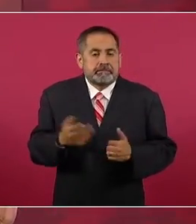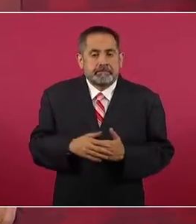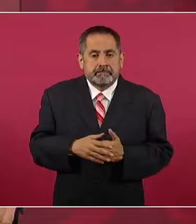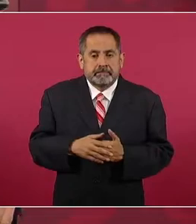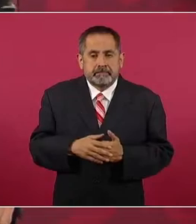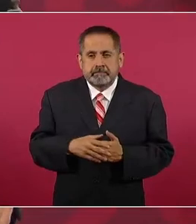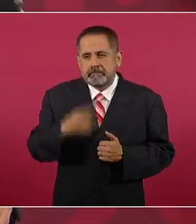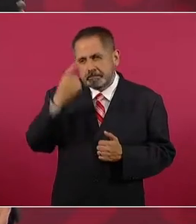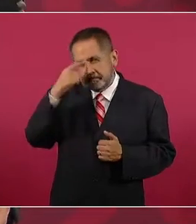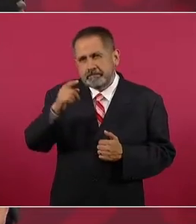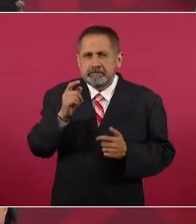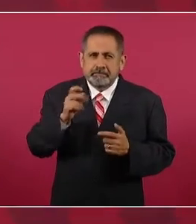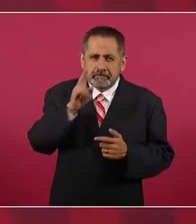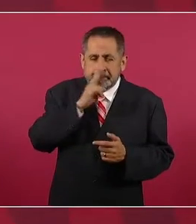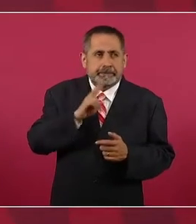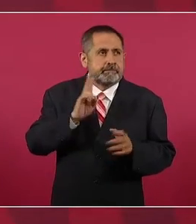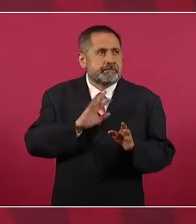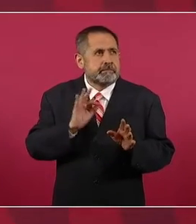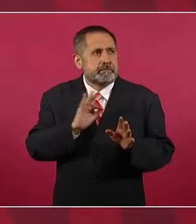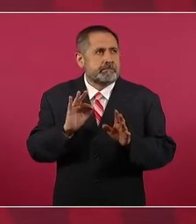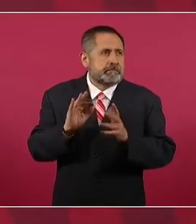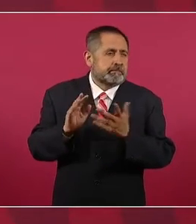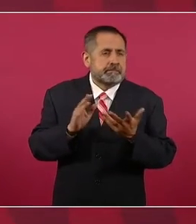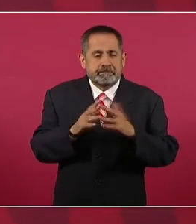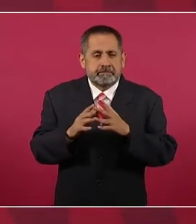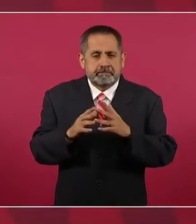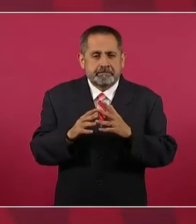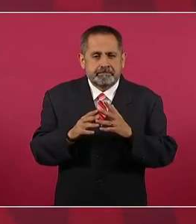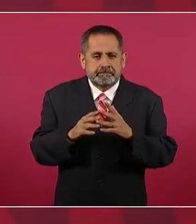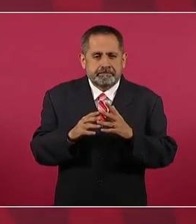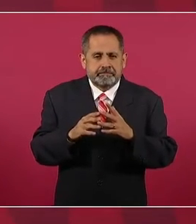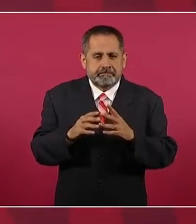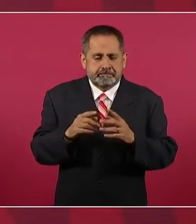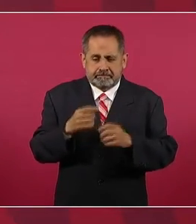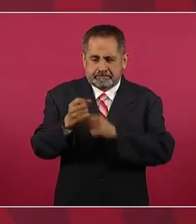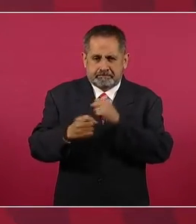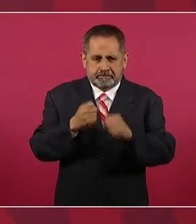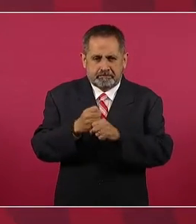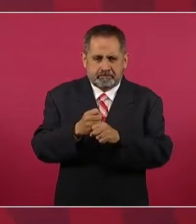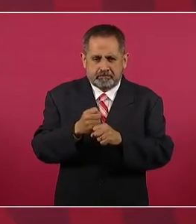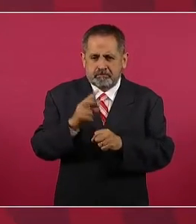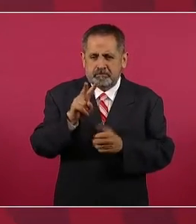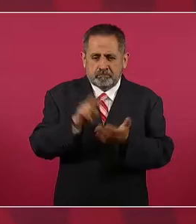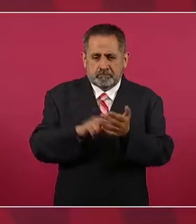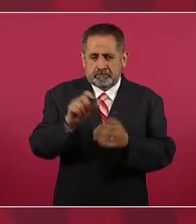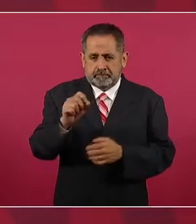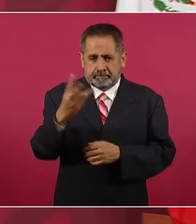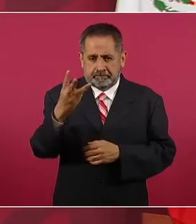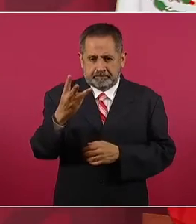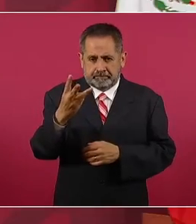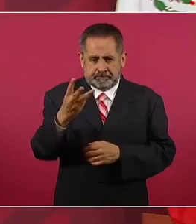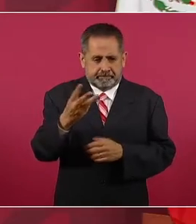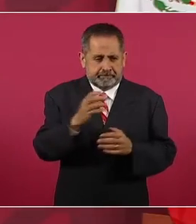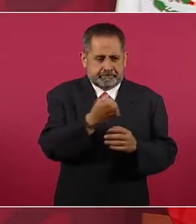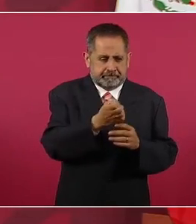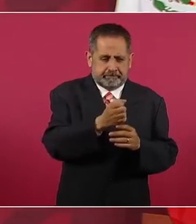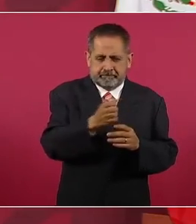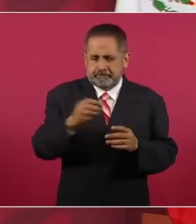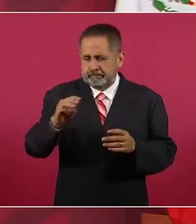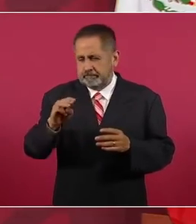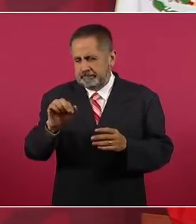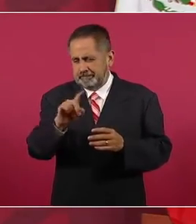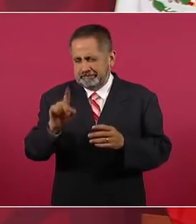a principios, en el primer trimestre del año próximo, a más tardar